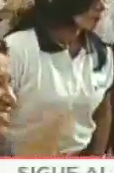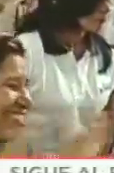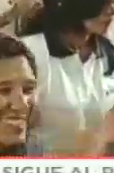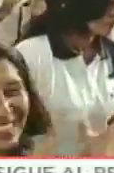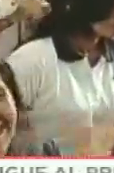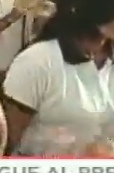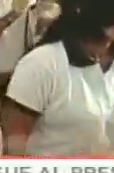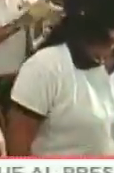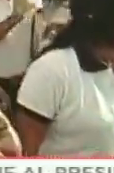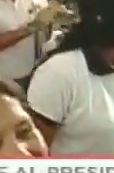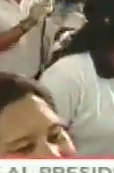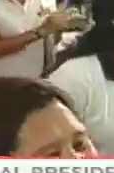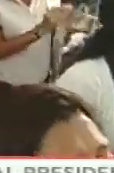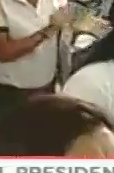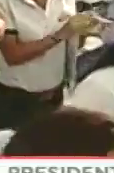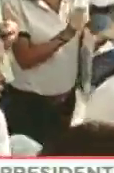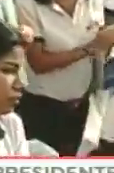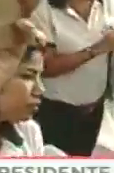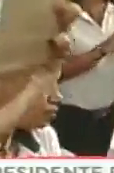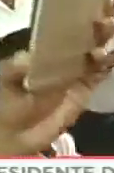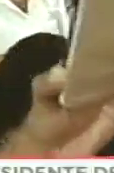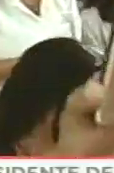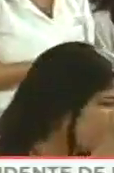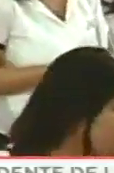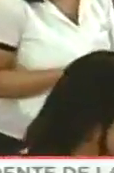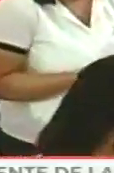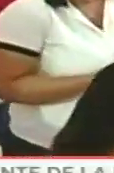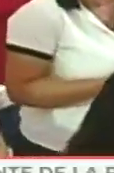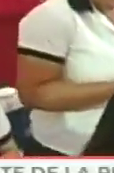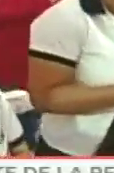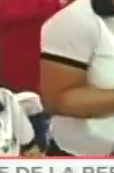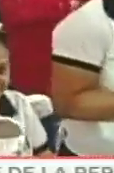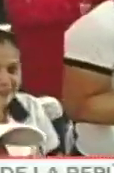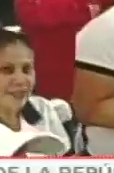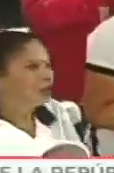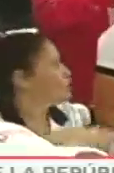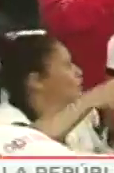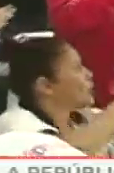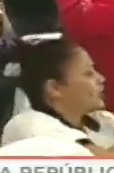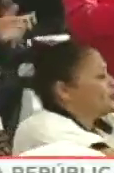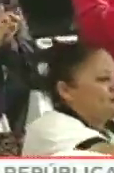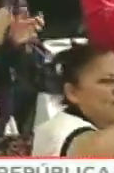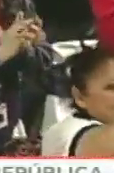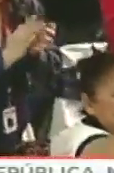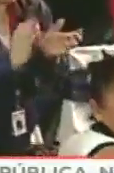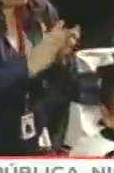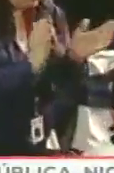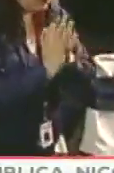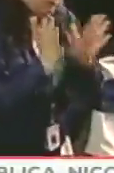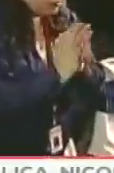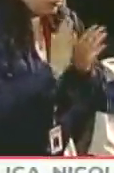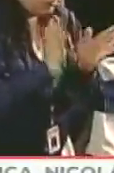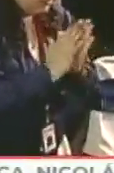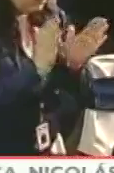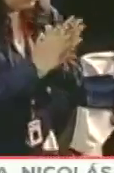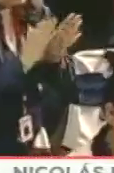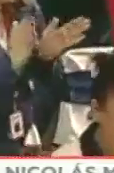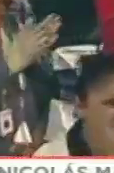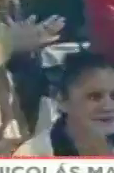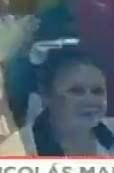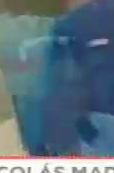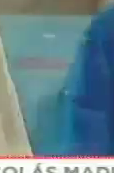En territorio romano juró Bolívar un día que libertad le